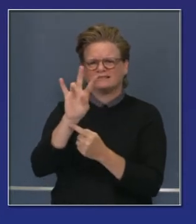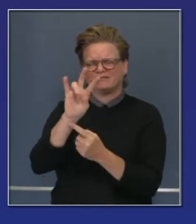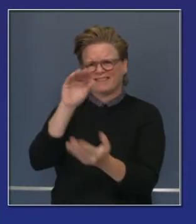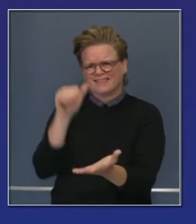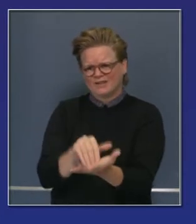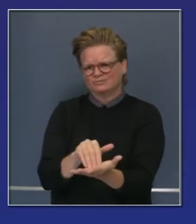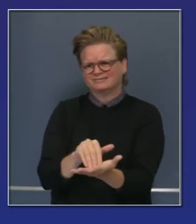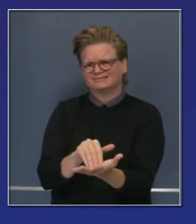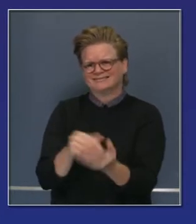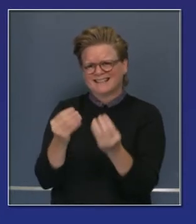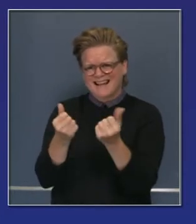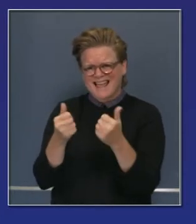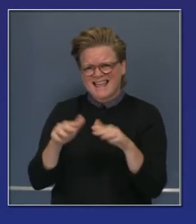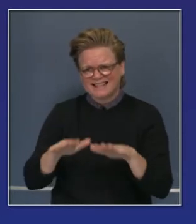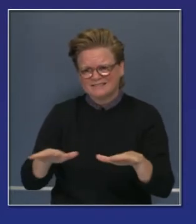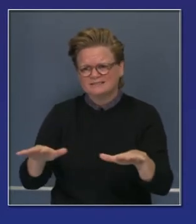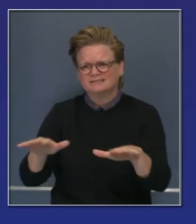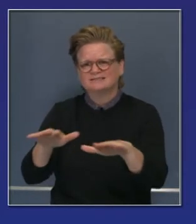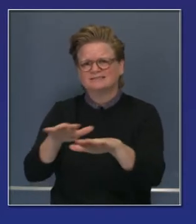17% contenido,